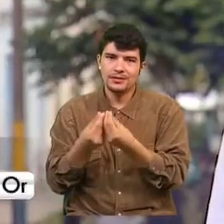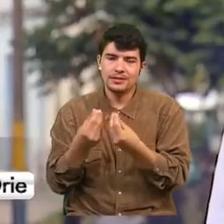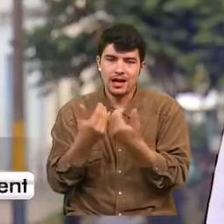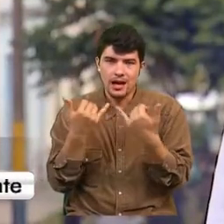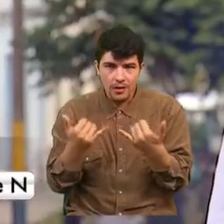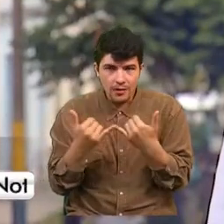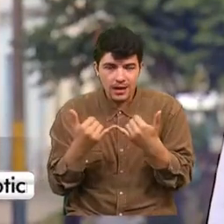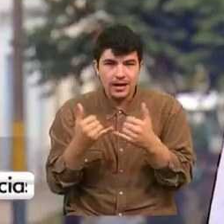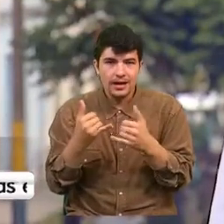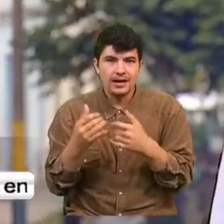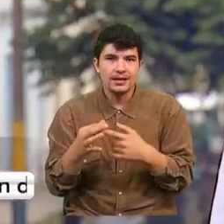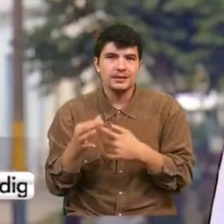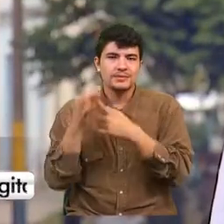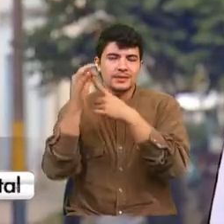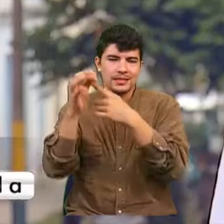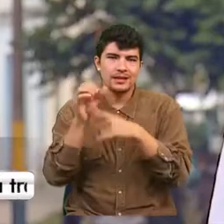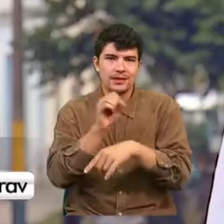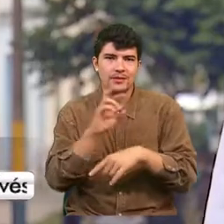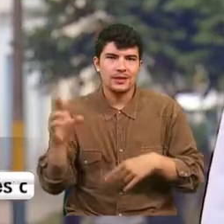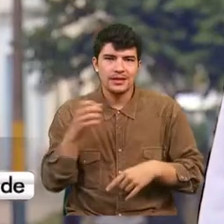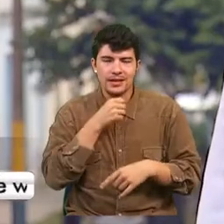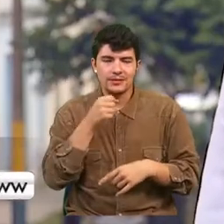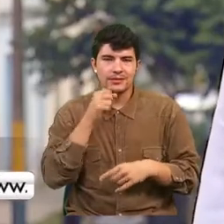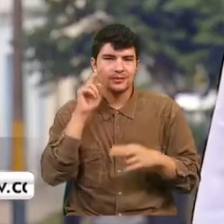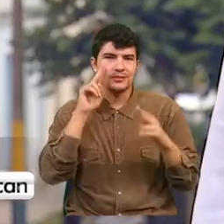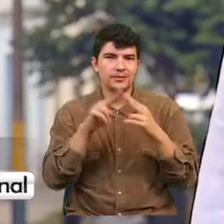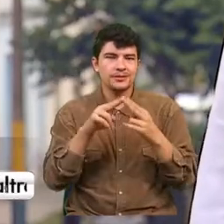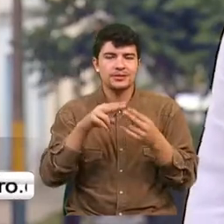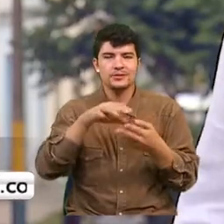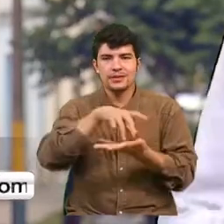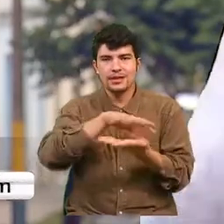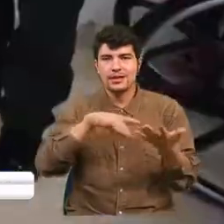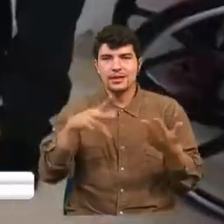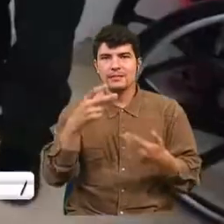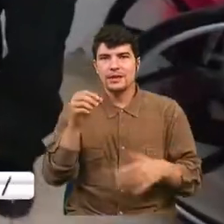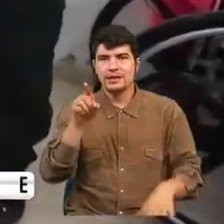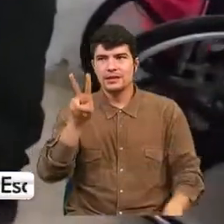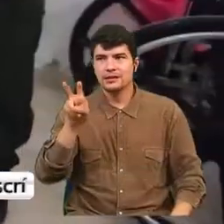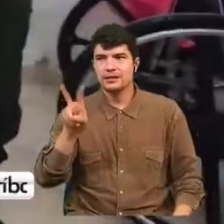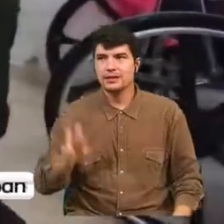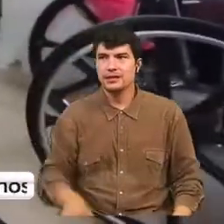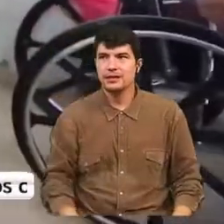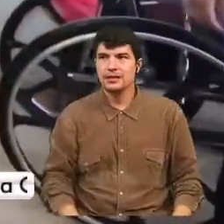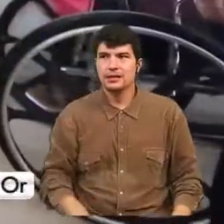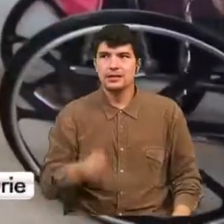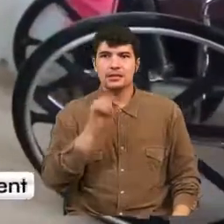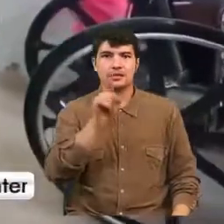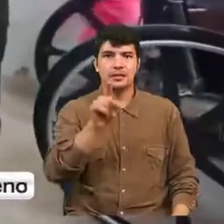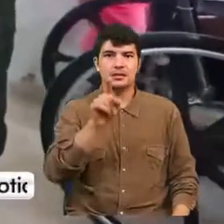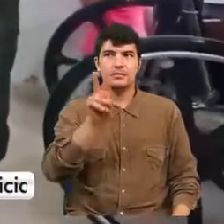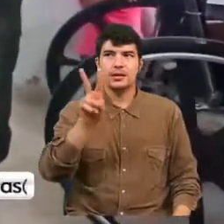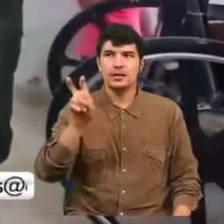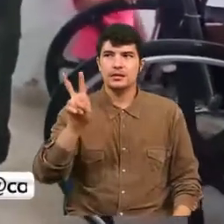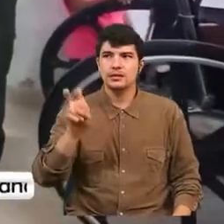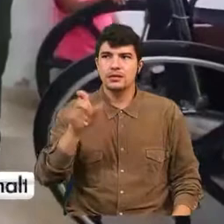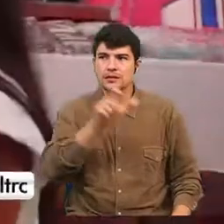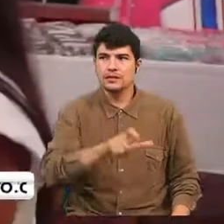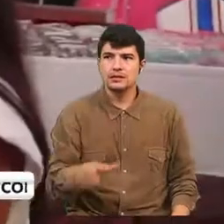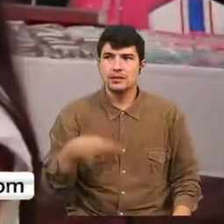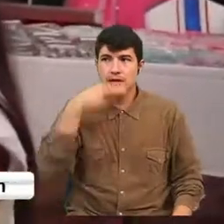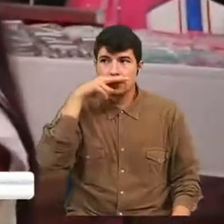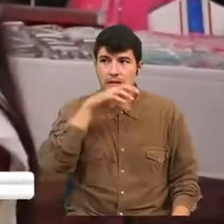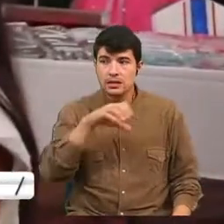en este cubrimiento especial de Oriente Noticias, Expedición Santander 2017. 127 personas, entre niños y adultos